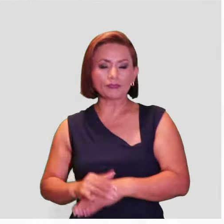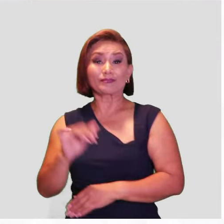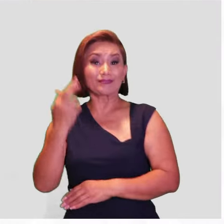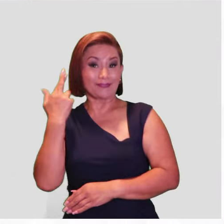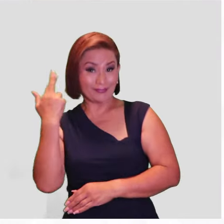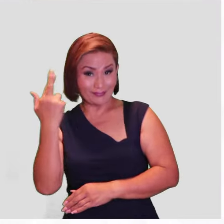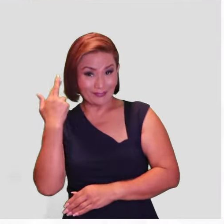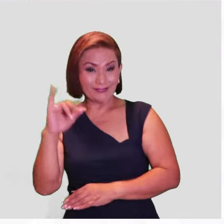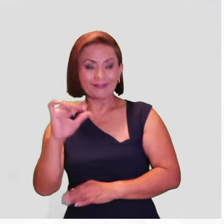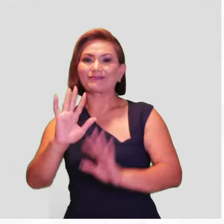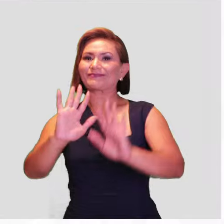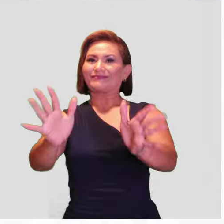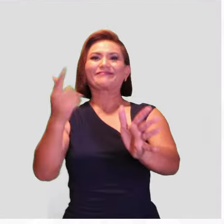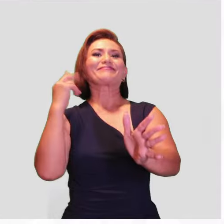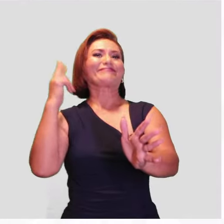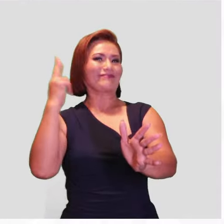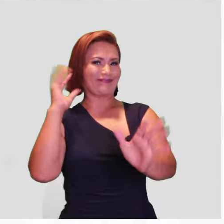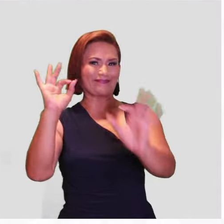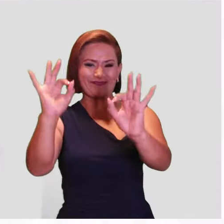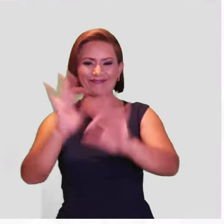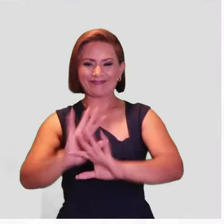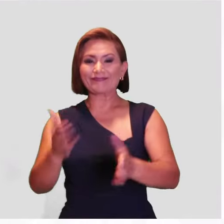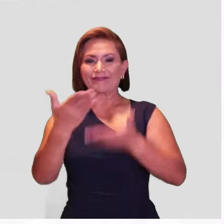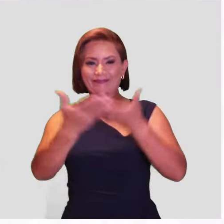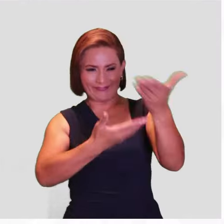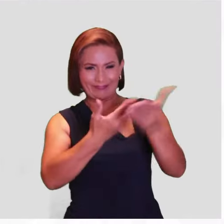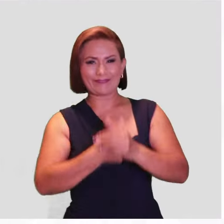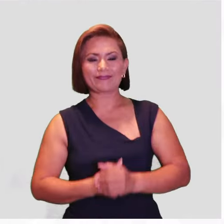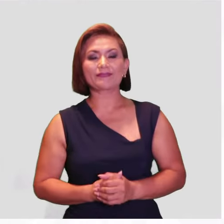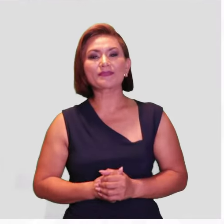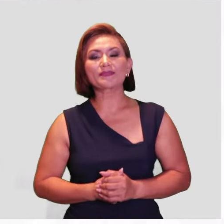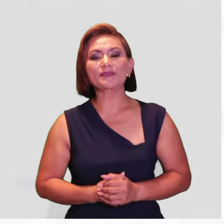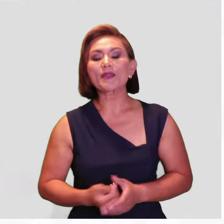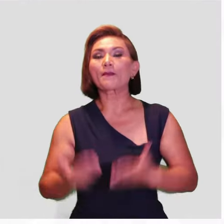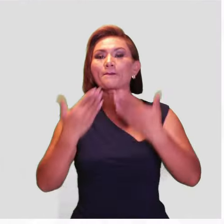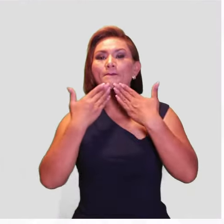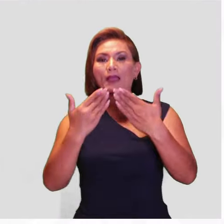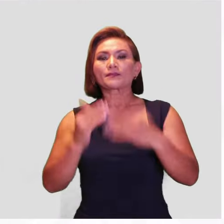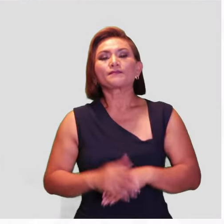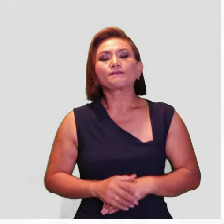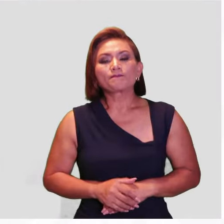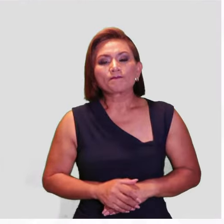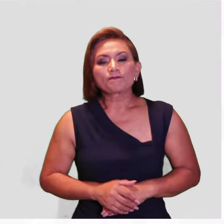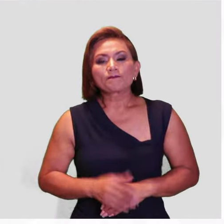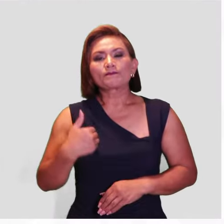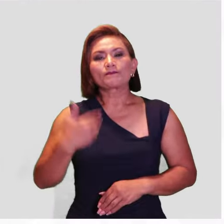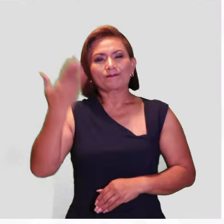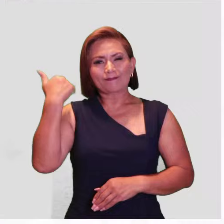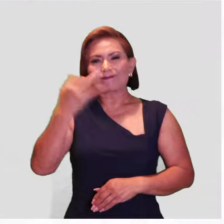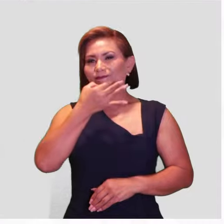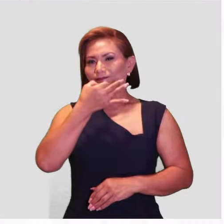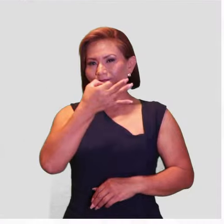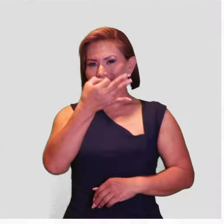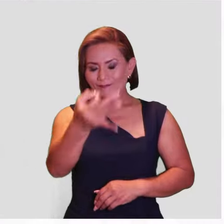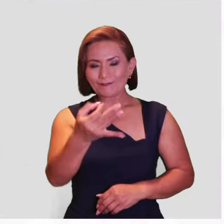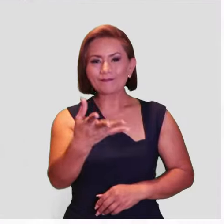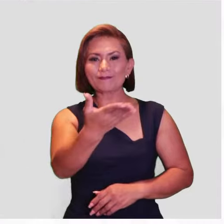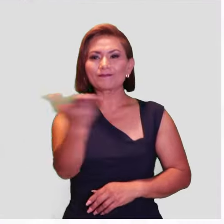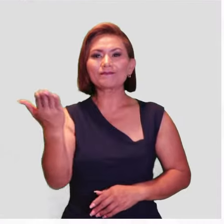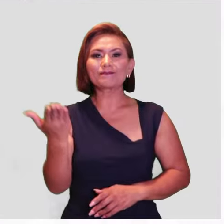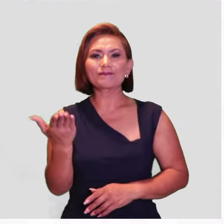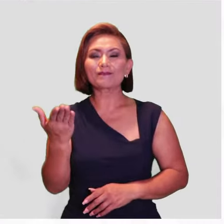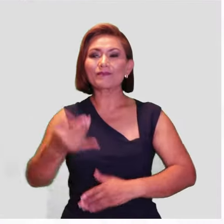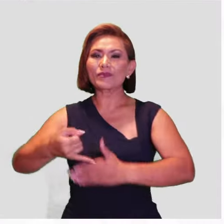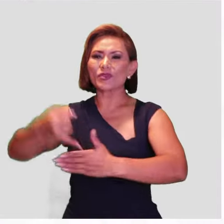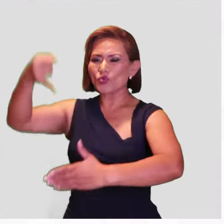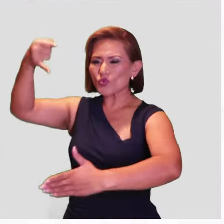escucha? Sí, ya. Adelante, candidato. Bien. Decía que sin profundizar, porque lo haré